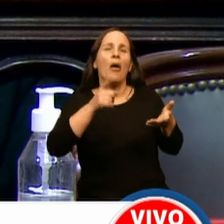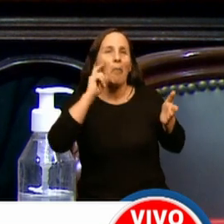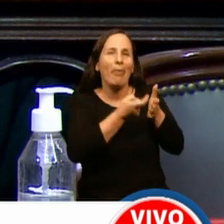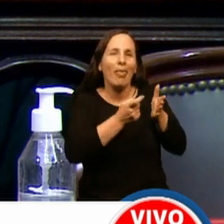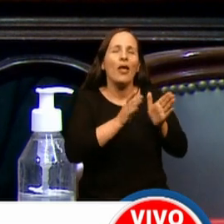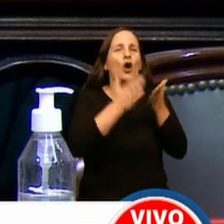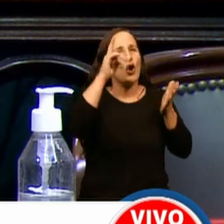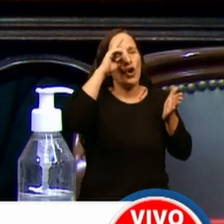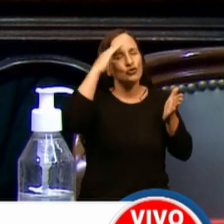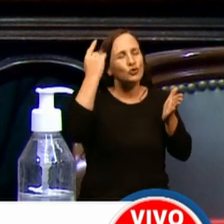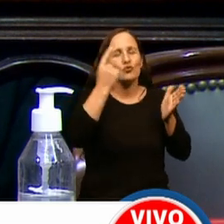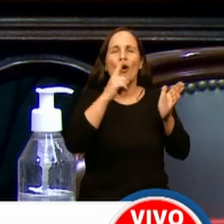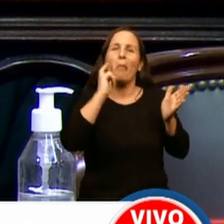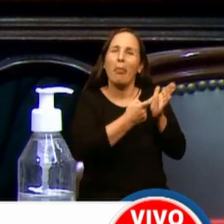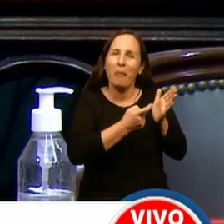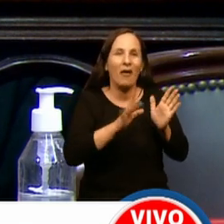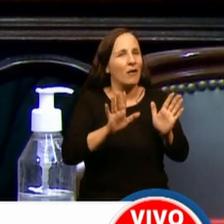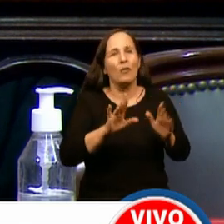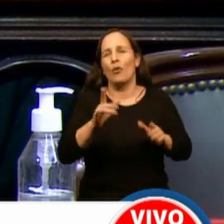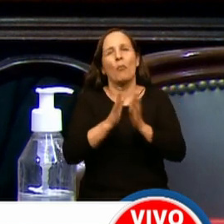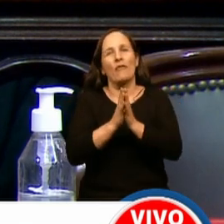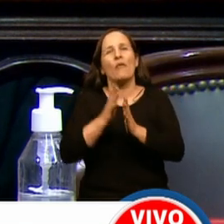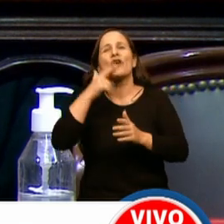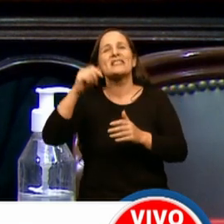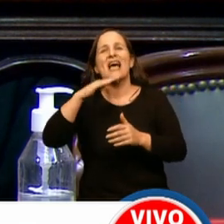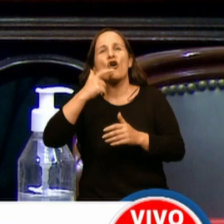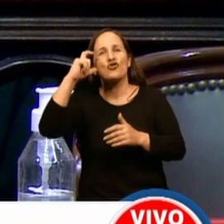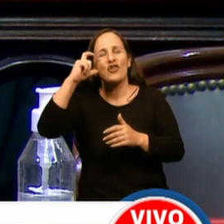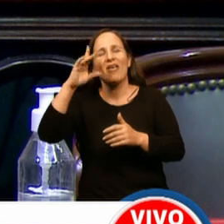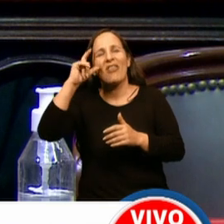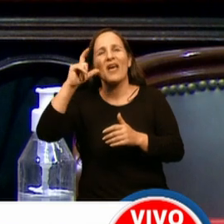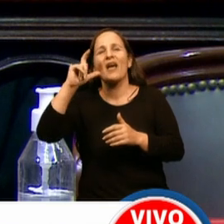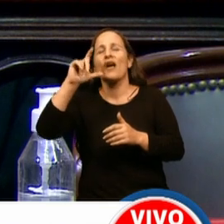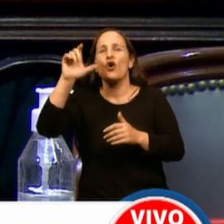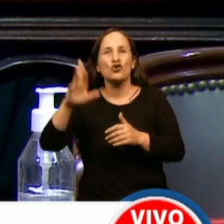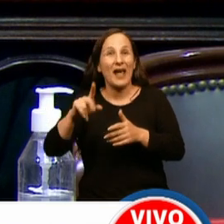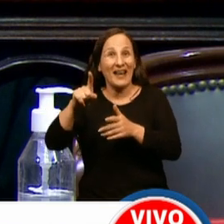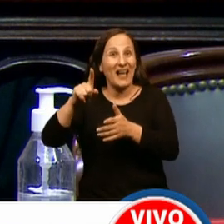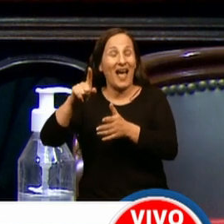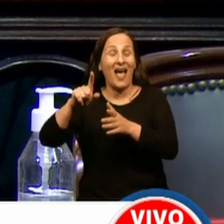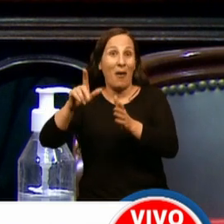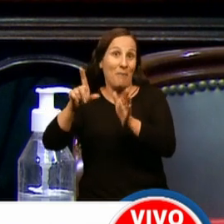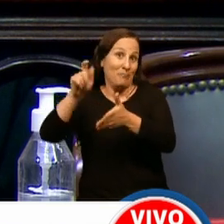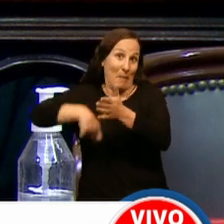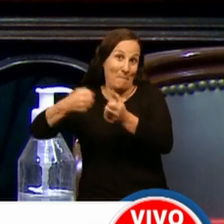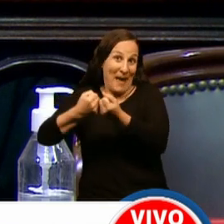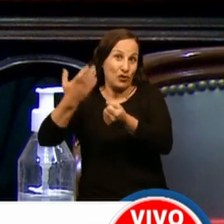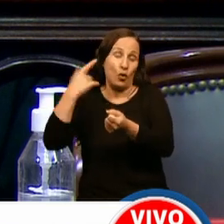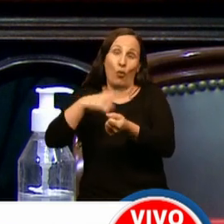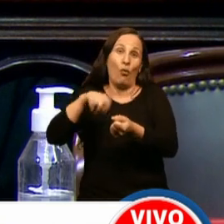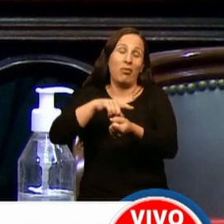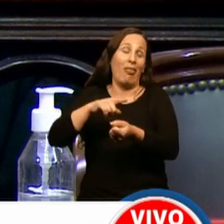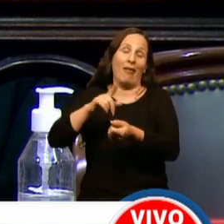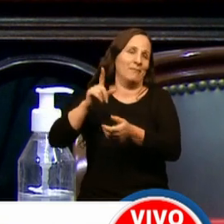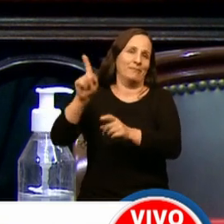hagan un favor denuncia en el pacto de san josé de costa rica pero háganlo tengan el valor la política es para